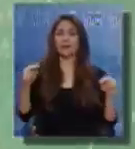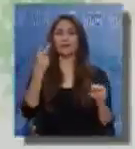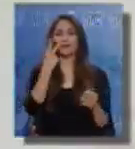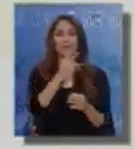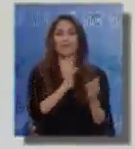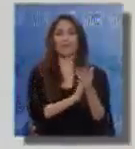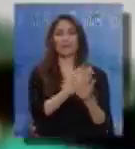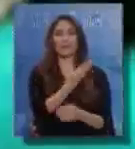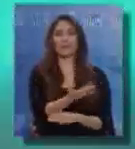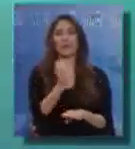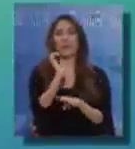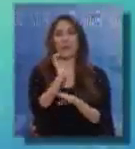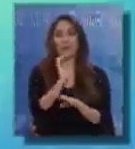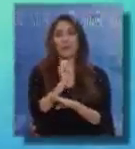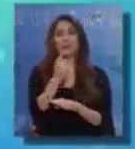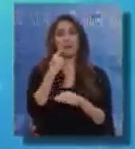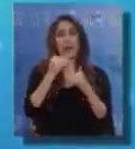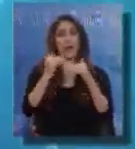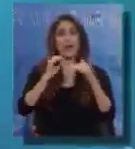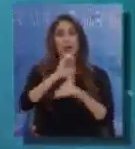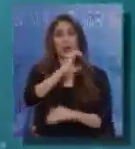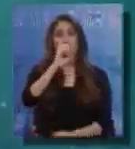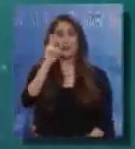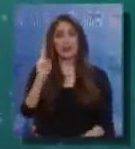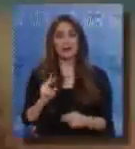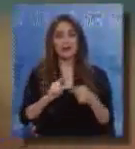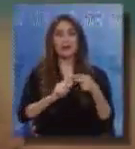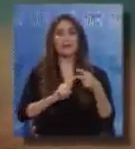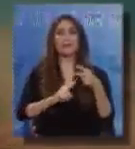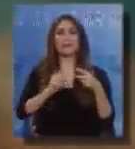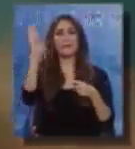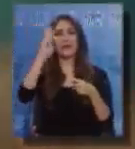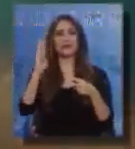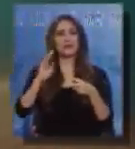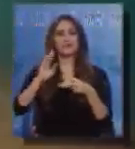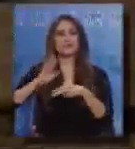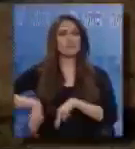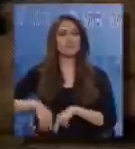mérito que dejó atrás a países como Costa Rica y Brasil.